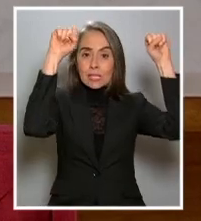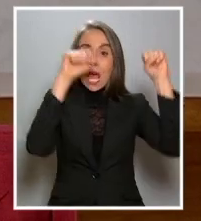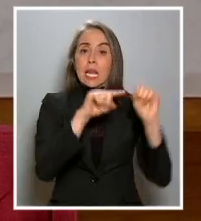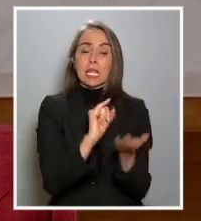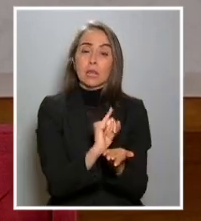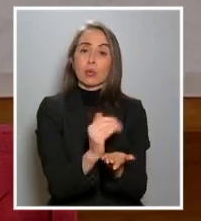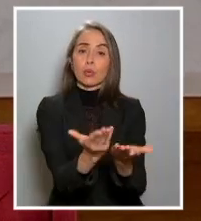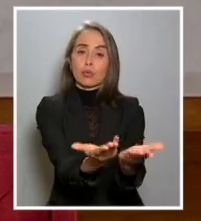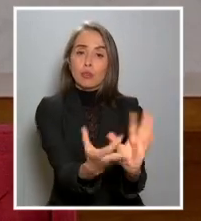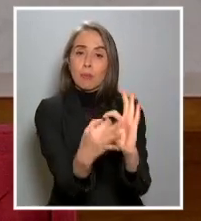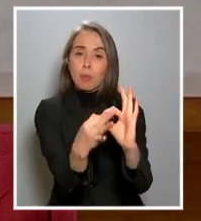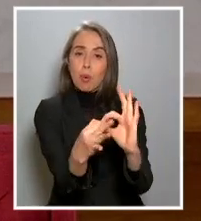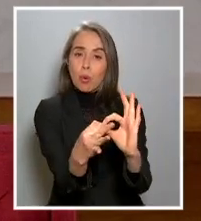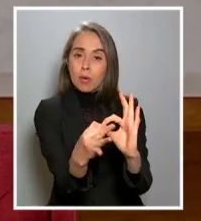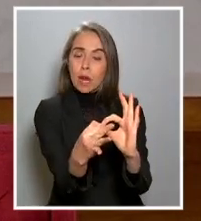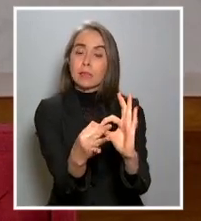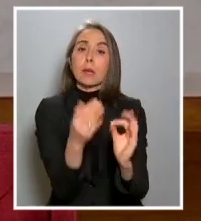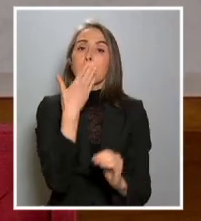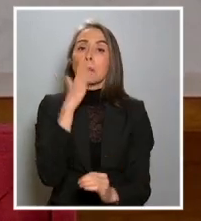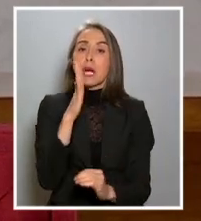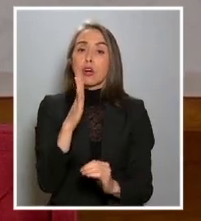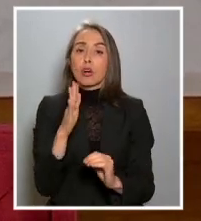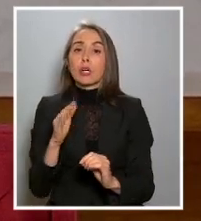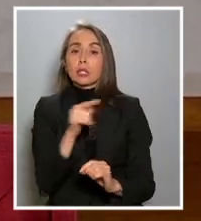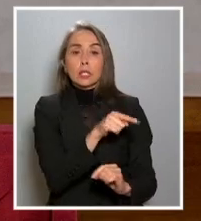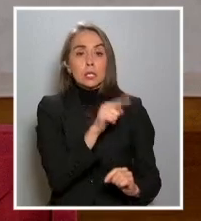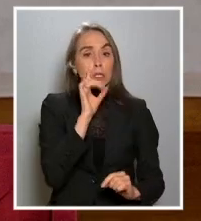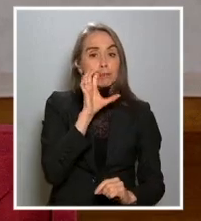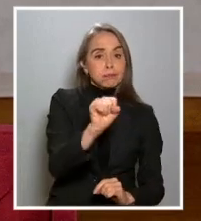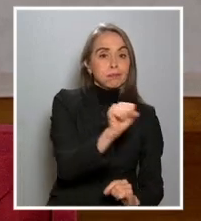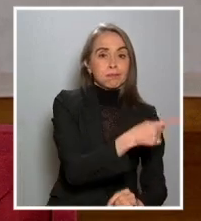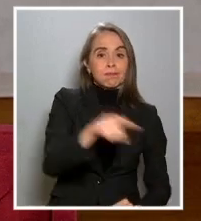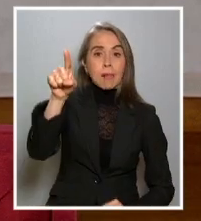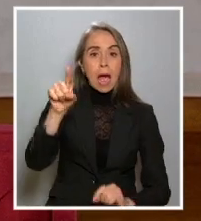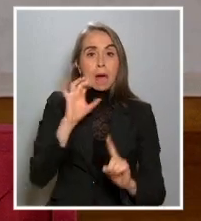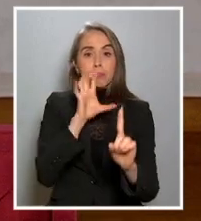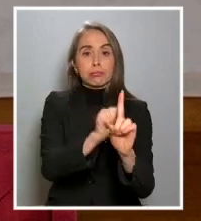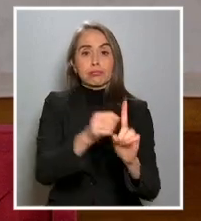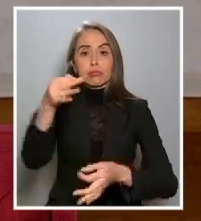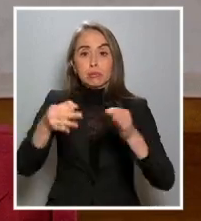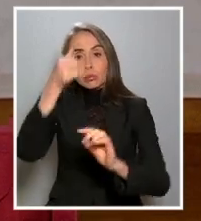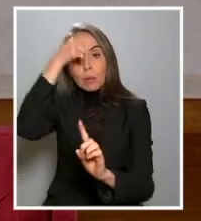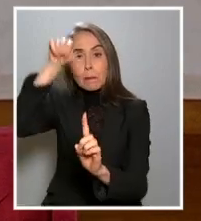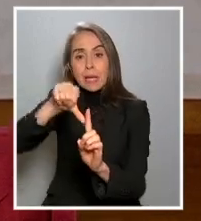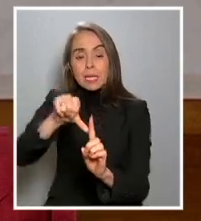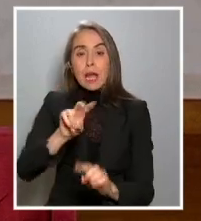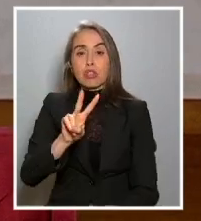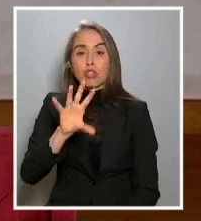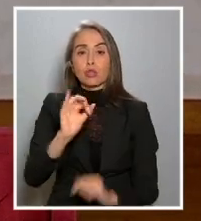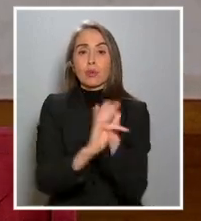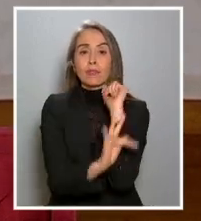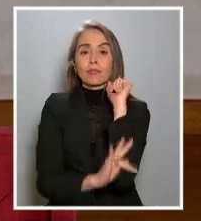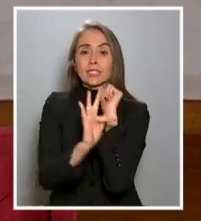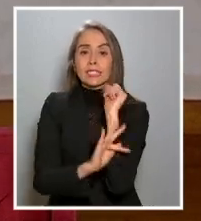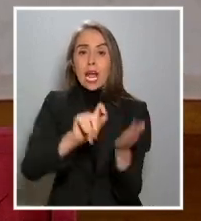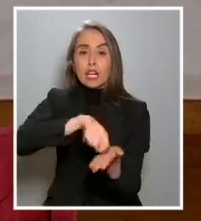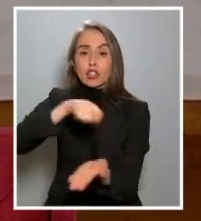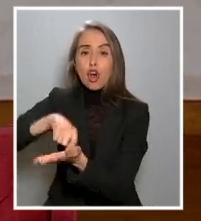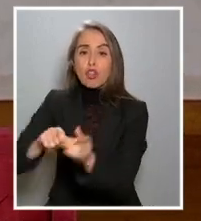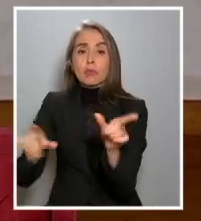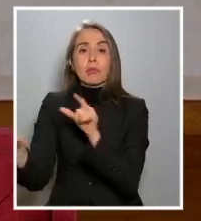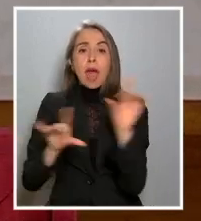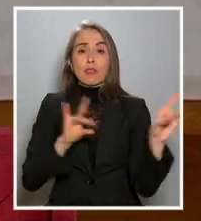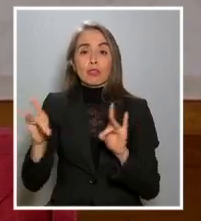a la que agradezco, para hacer más efectiva la persecución penal, con 250 nuevos profesionales contratados allí donde más se